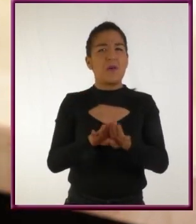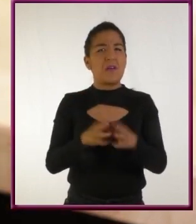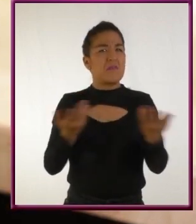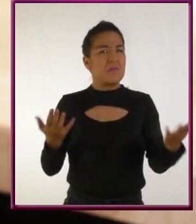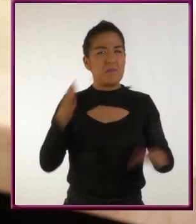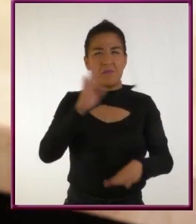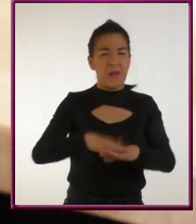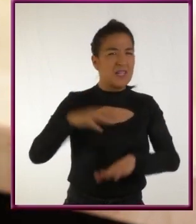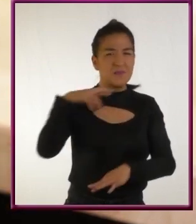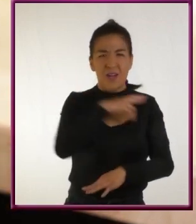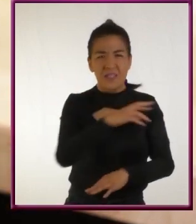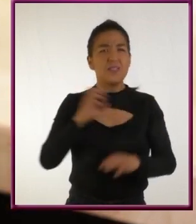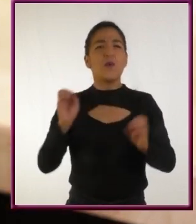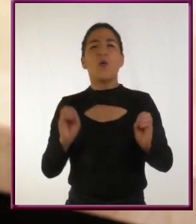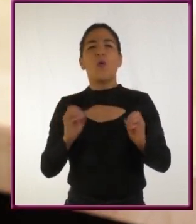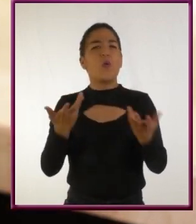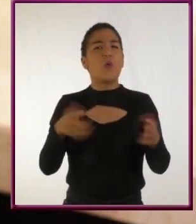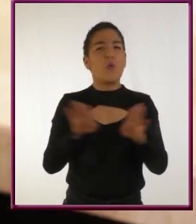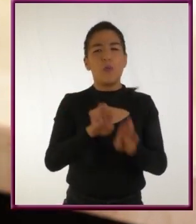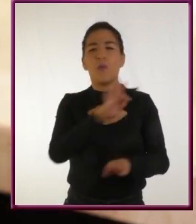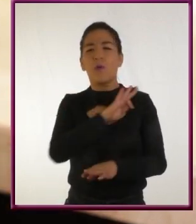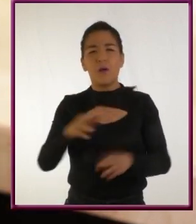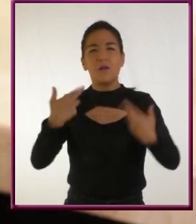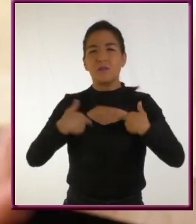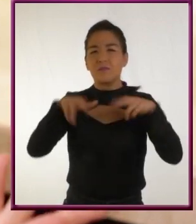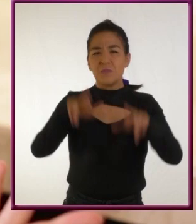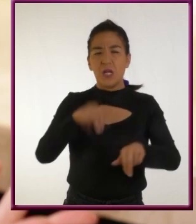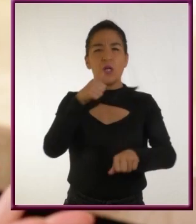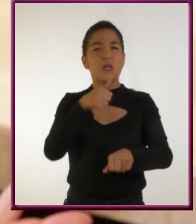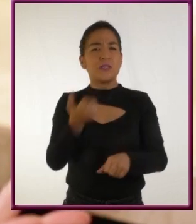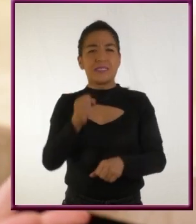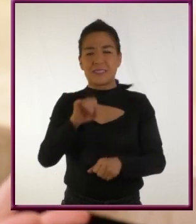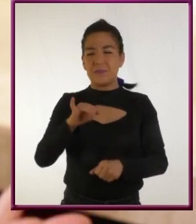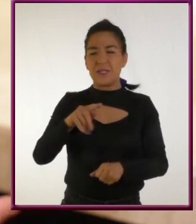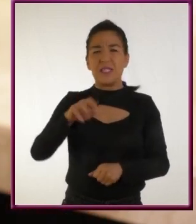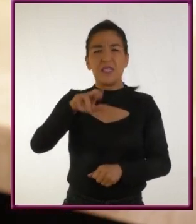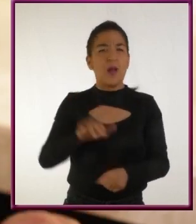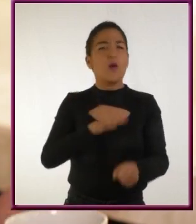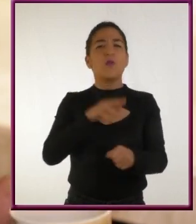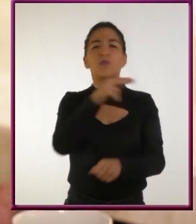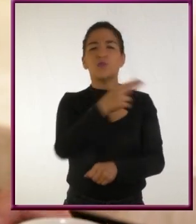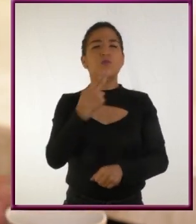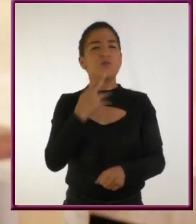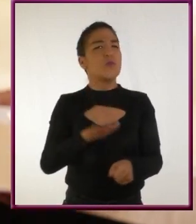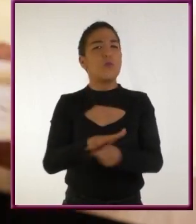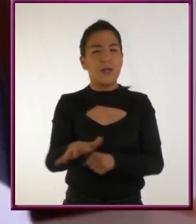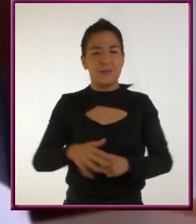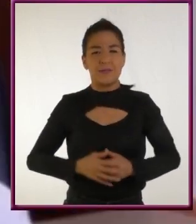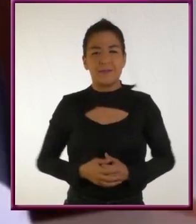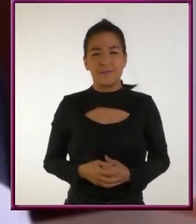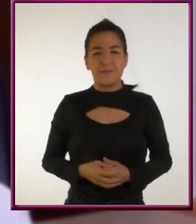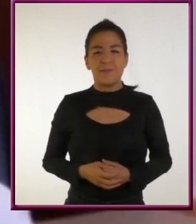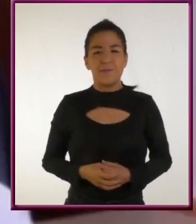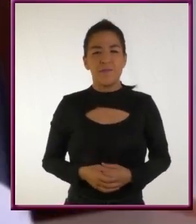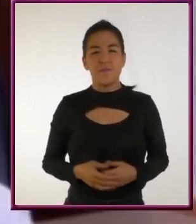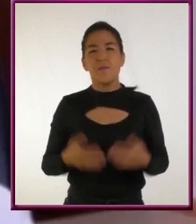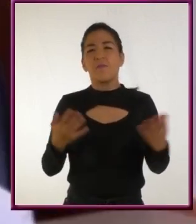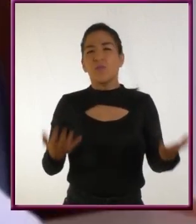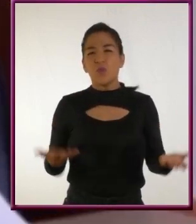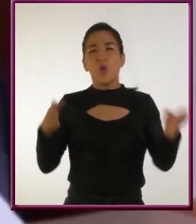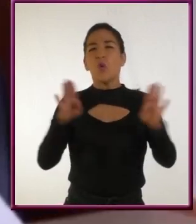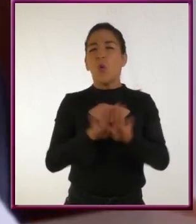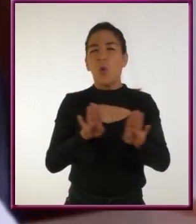representa de forma práctica, o de qué otras formas prácticas se podría representar la simetría y cuál es su utilidad.